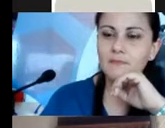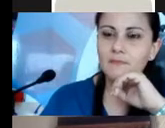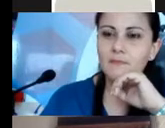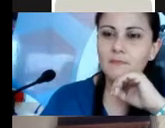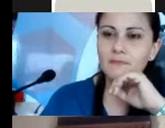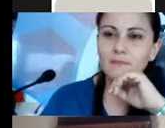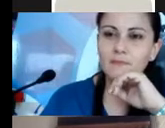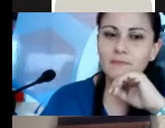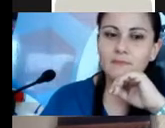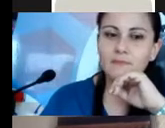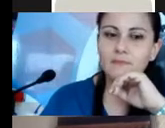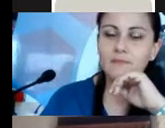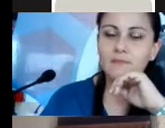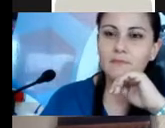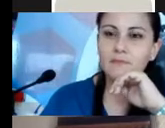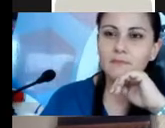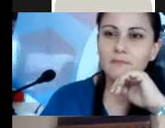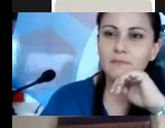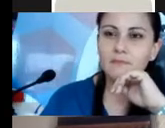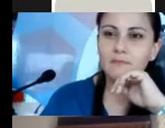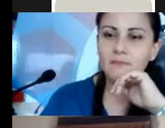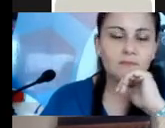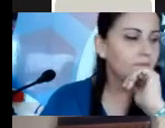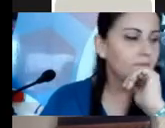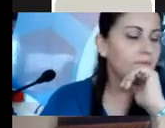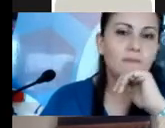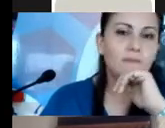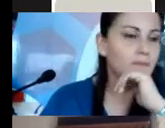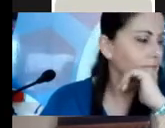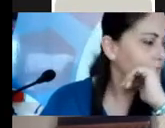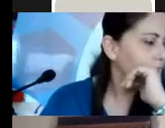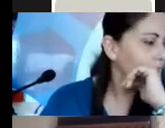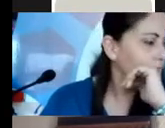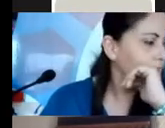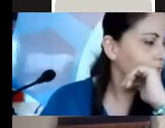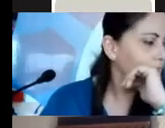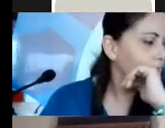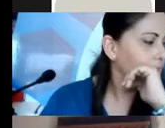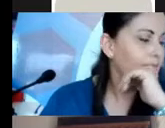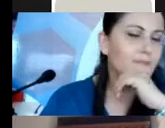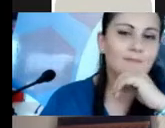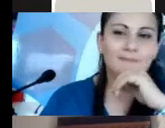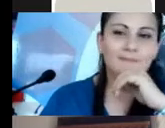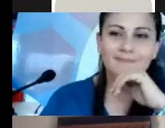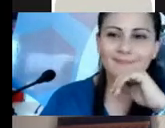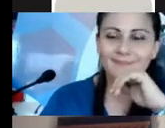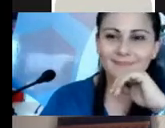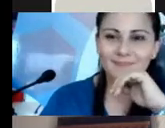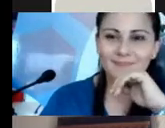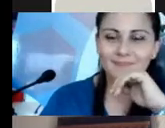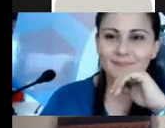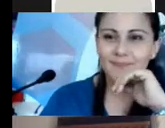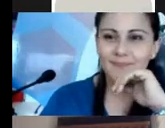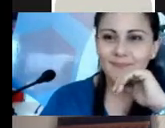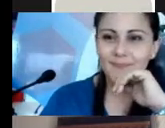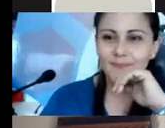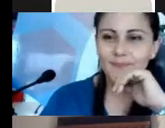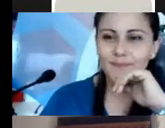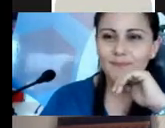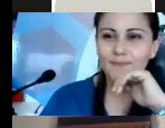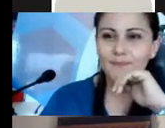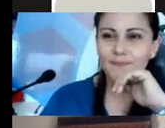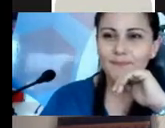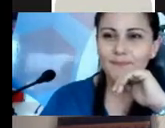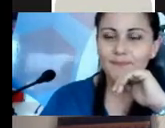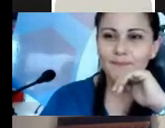través de la posición y de los materiales. Todo lo que dije antes, el famoso tilt mínimo, la famosa reclinación mínima. ¿Cuál es el